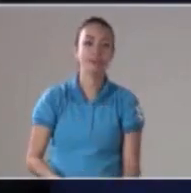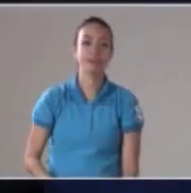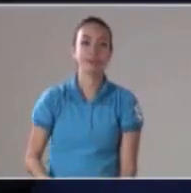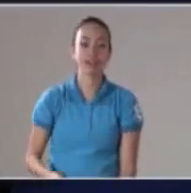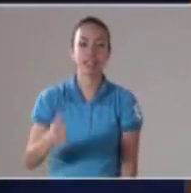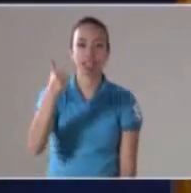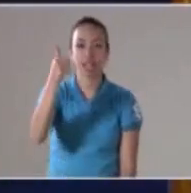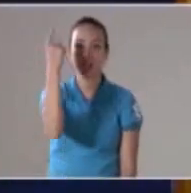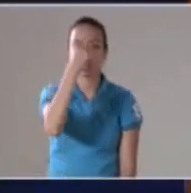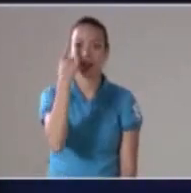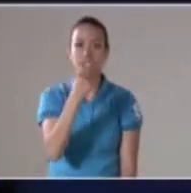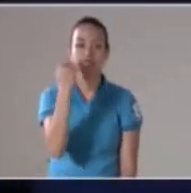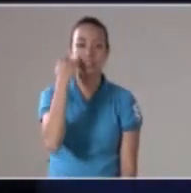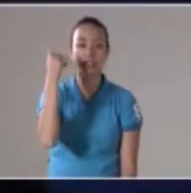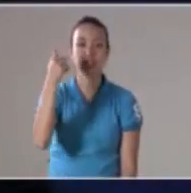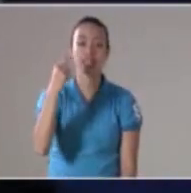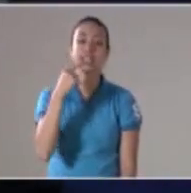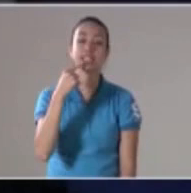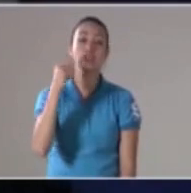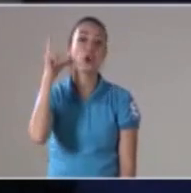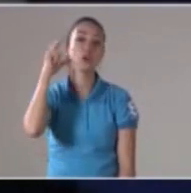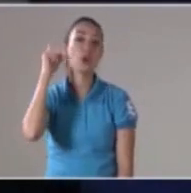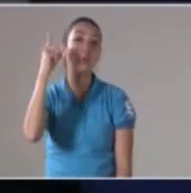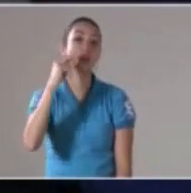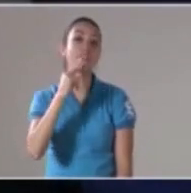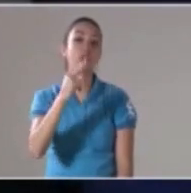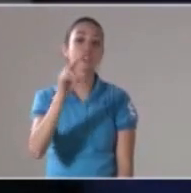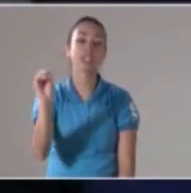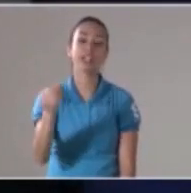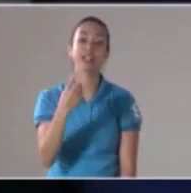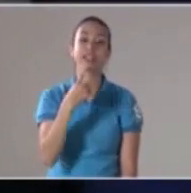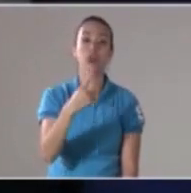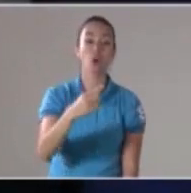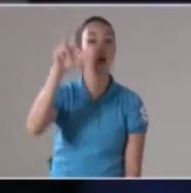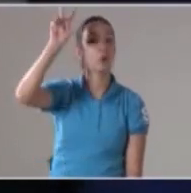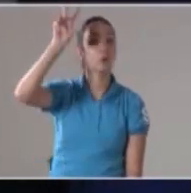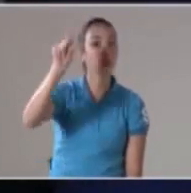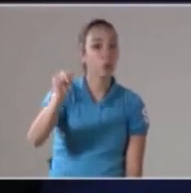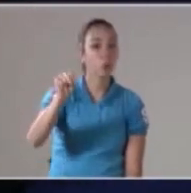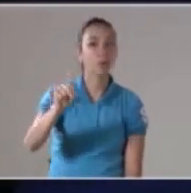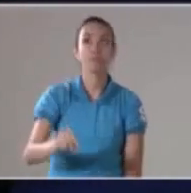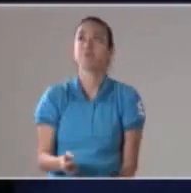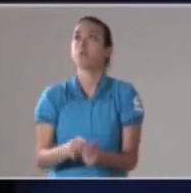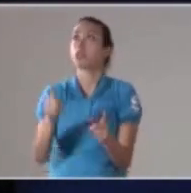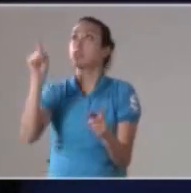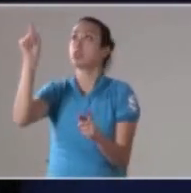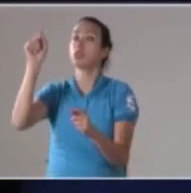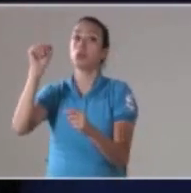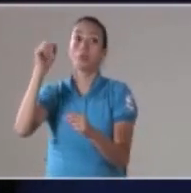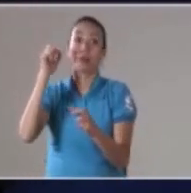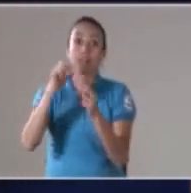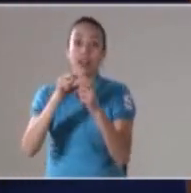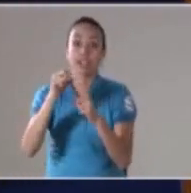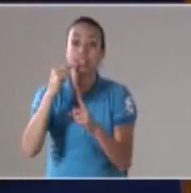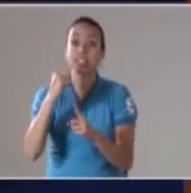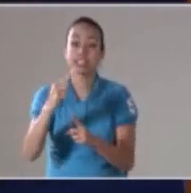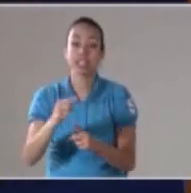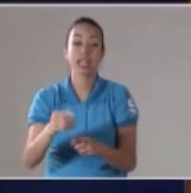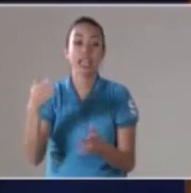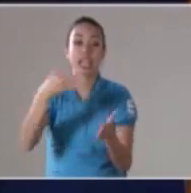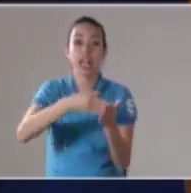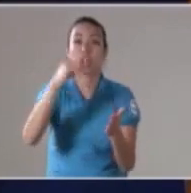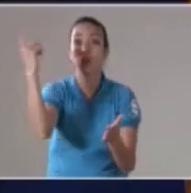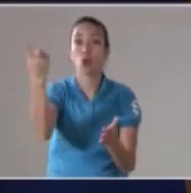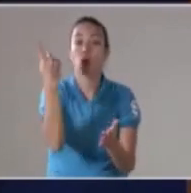Asia, me parece, y oyó una voz que le dijo: no. Pero Señor, si tu palabra dice ir por todo el